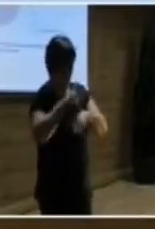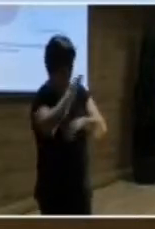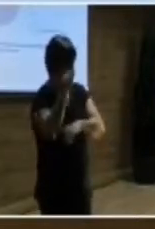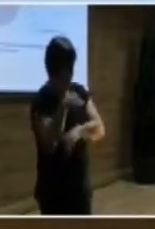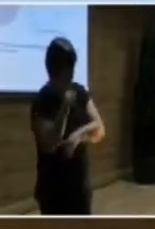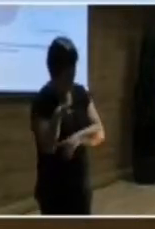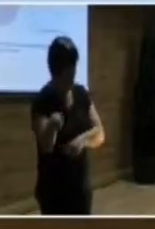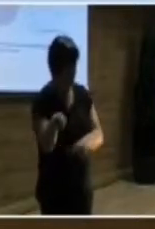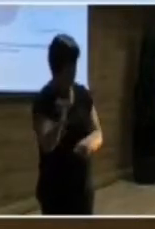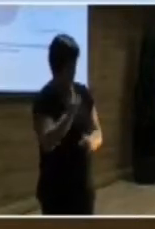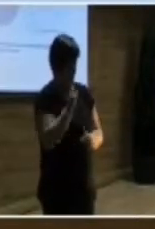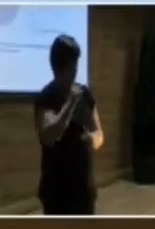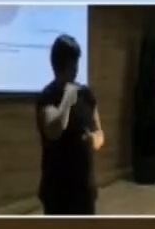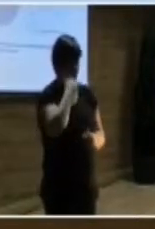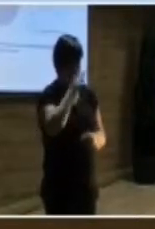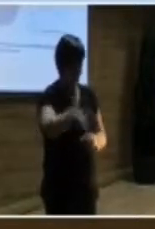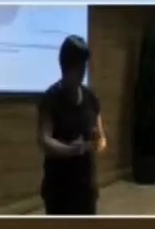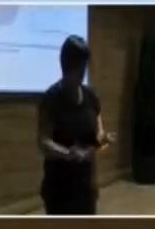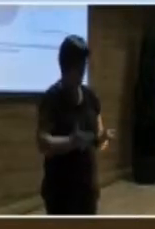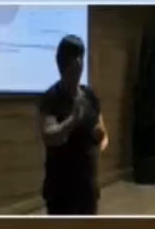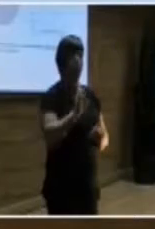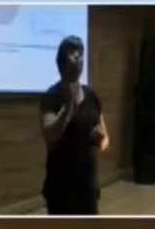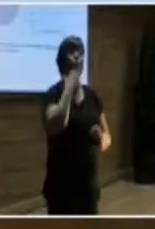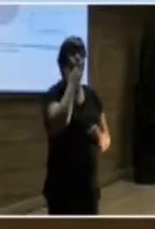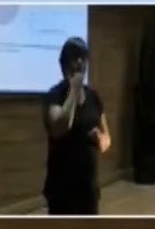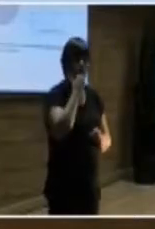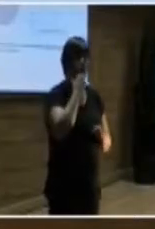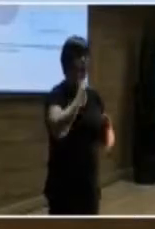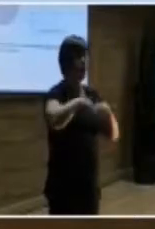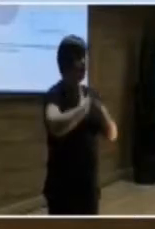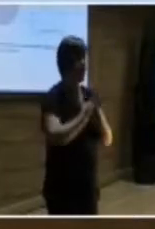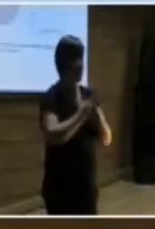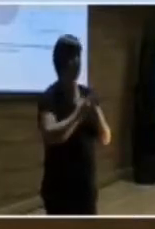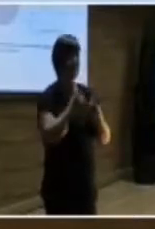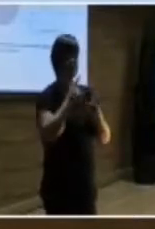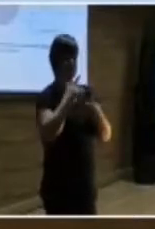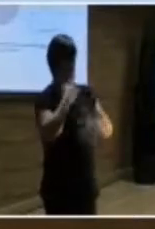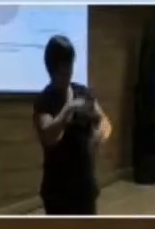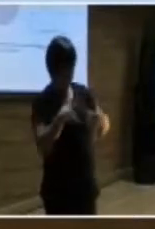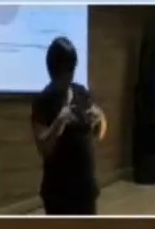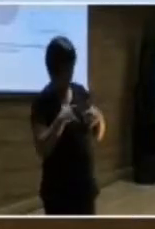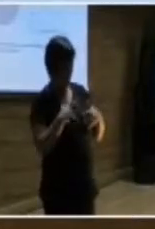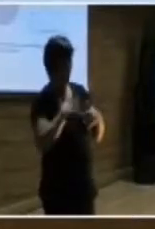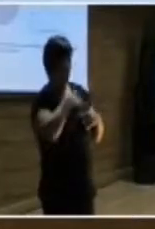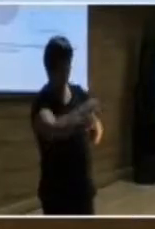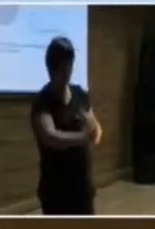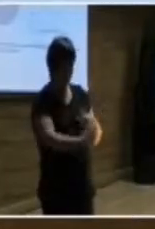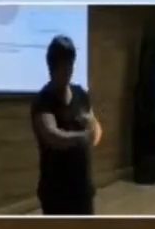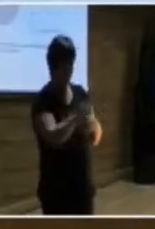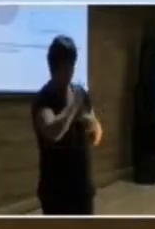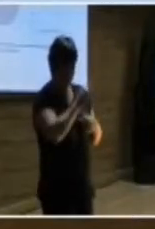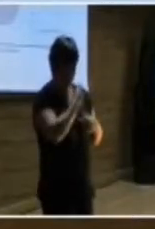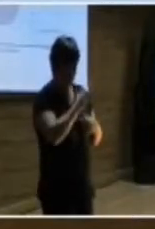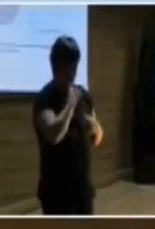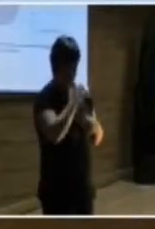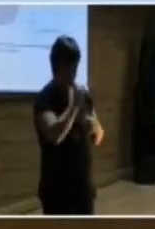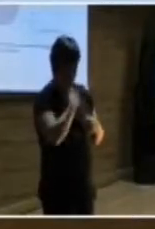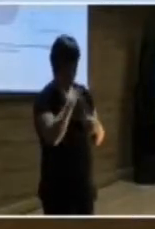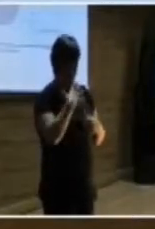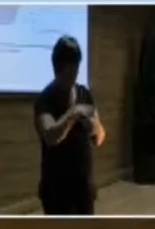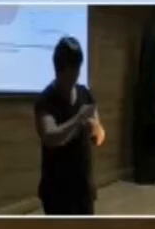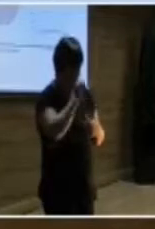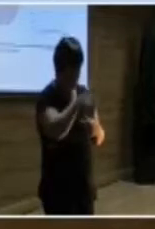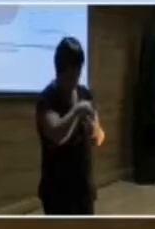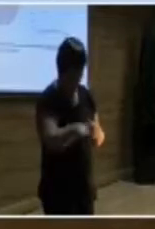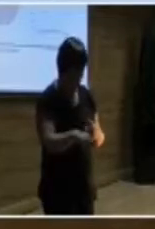cuando su familiar enfermo tiene un síntoma conductual o psicológico, esto se puede tratar con fármacos específicos? Más